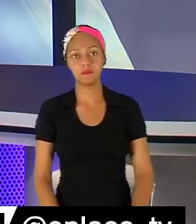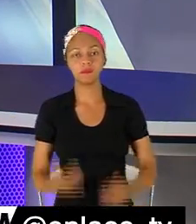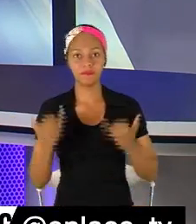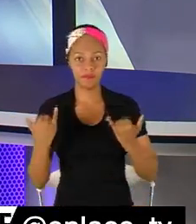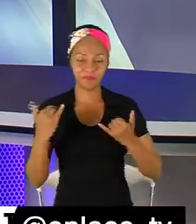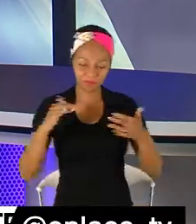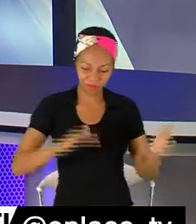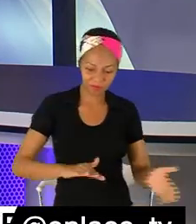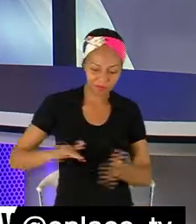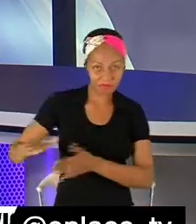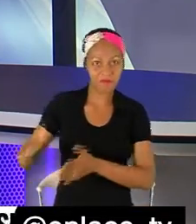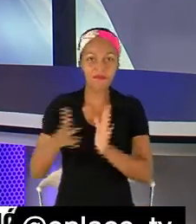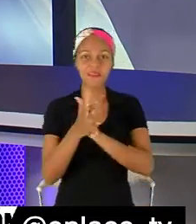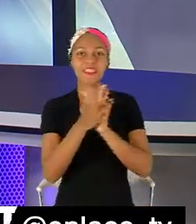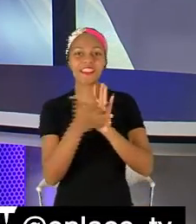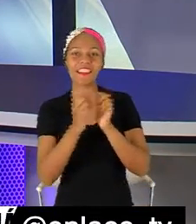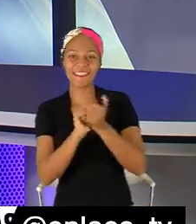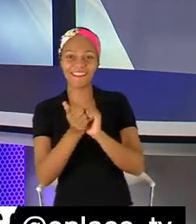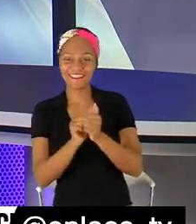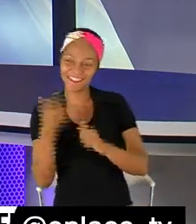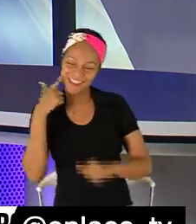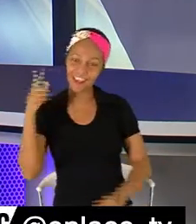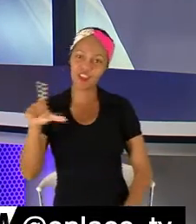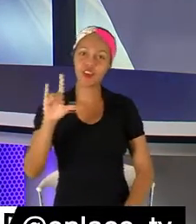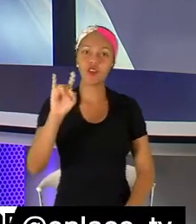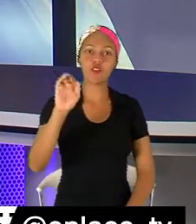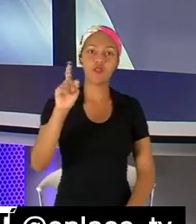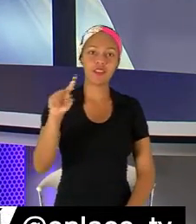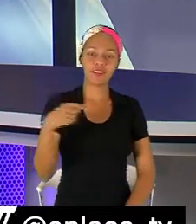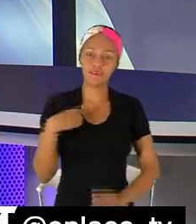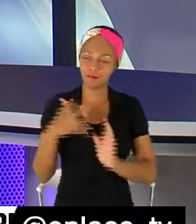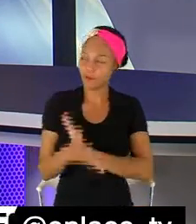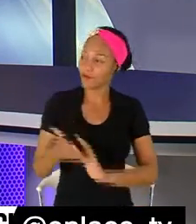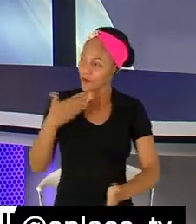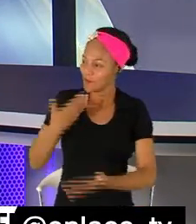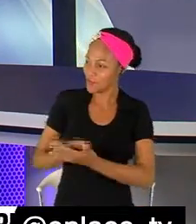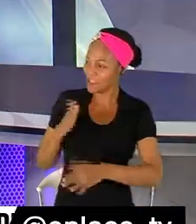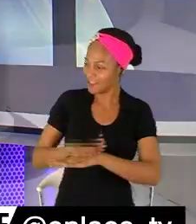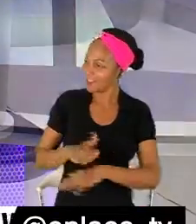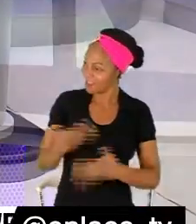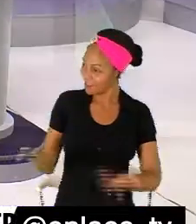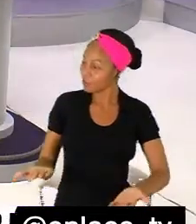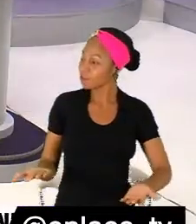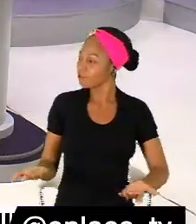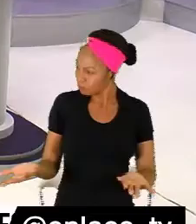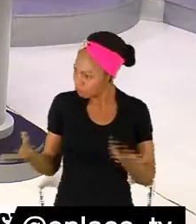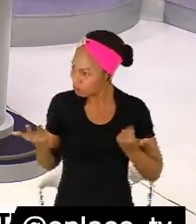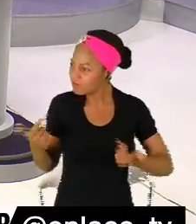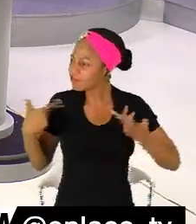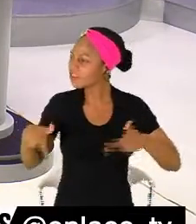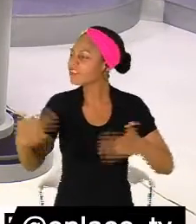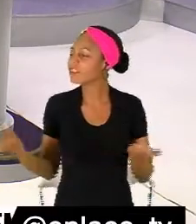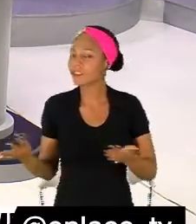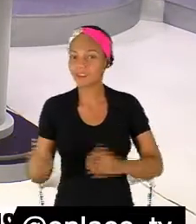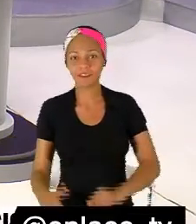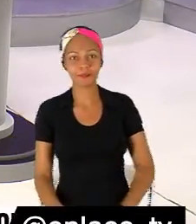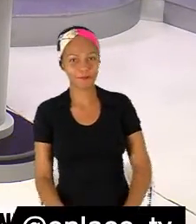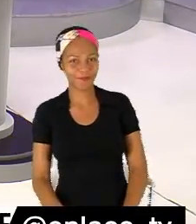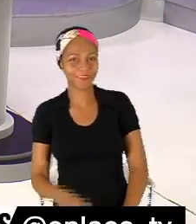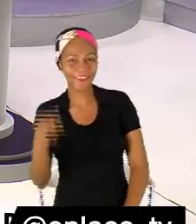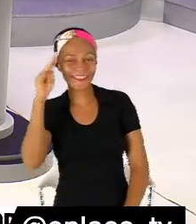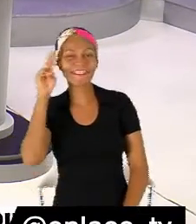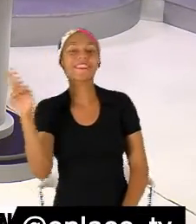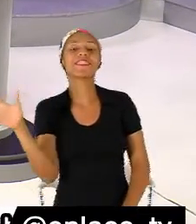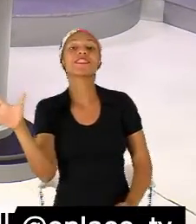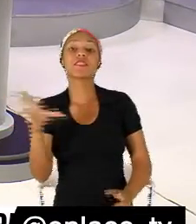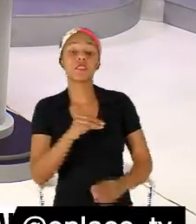información deportiva. En este momento ya está listo Luis Alfonso, el Pocho Molina. Pocho, buenas tardes para usted. ¿Qué nos trae hoy en deportes? Hola, Yanik, ¿qué tal? Saludo